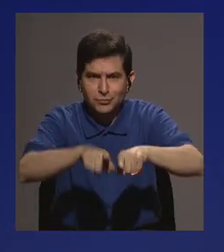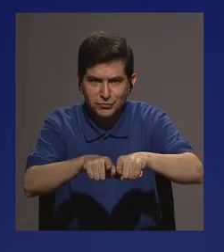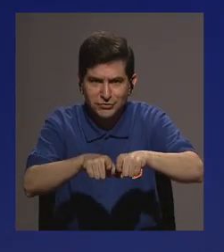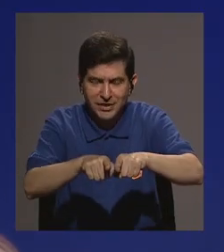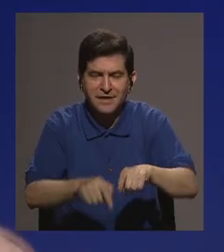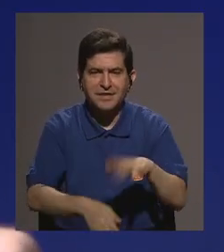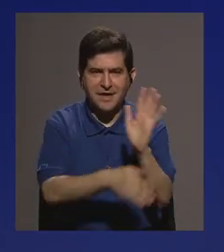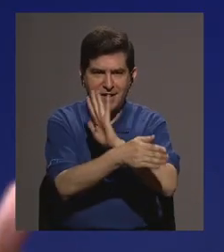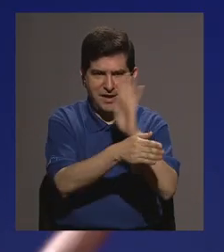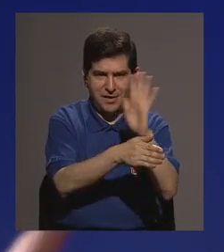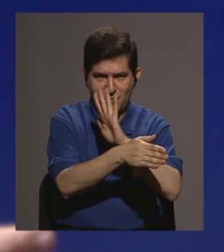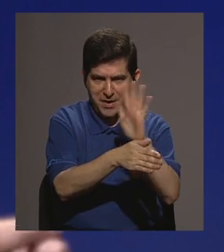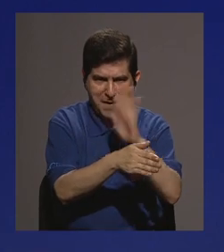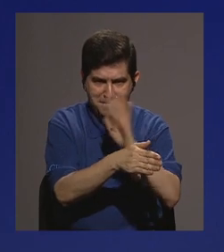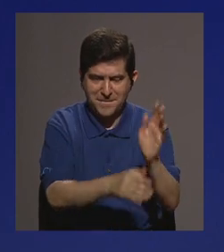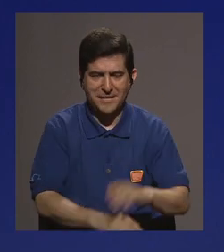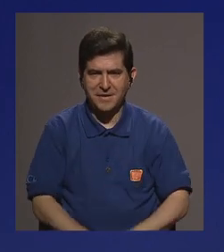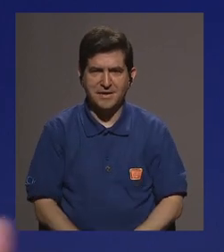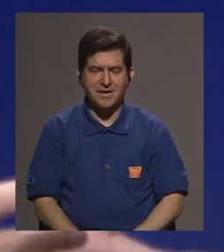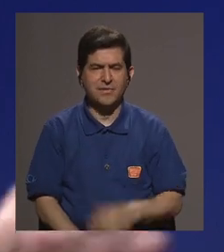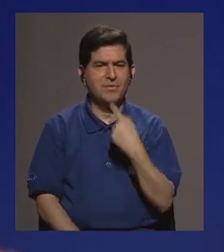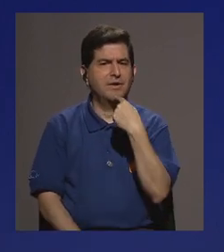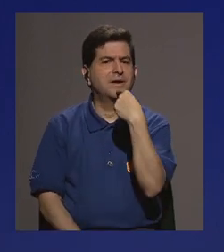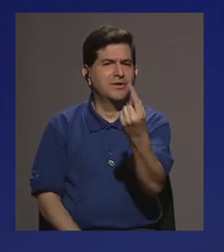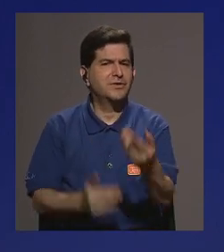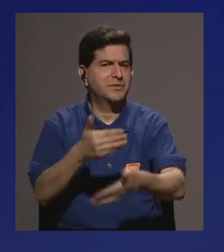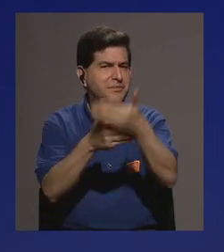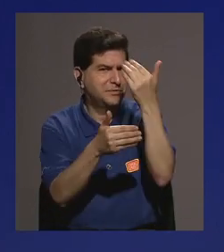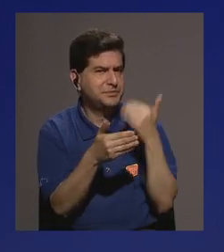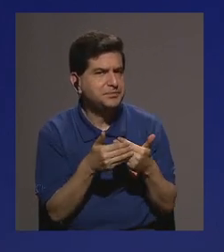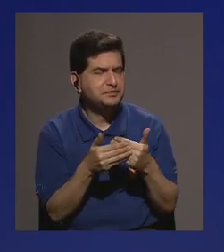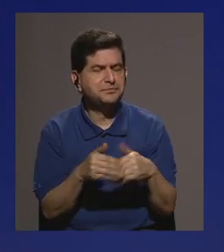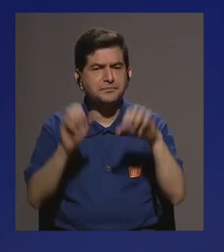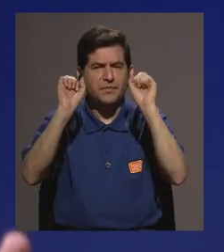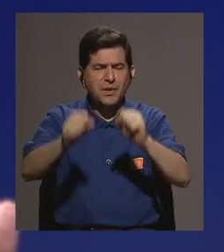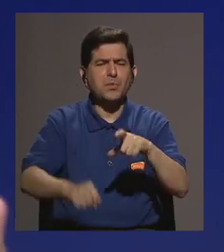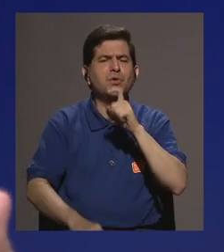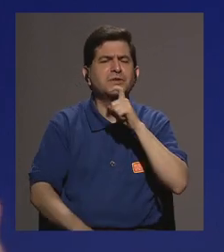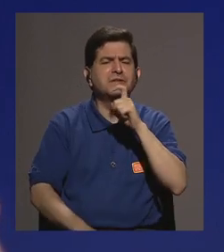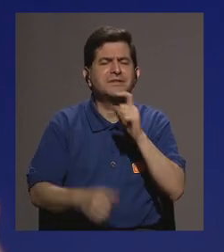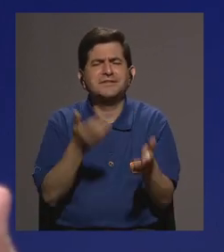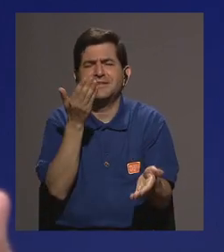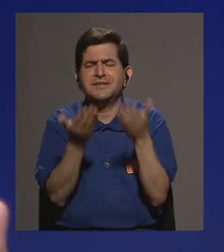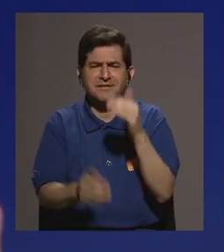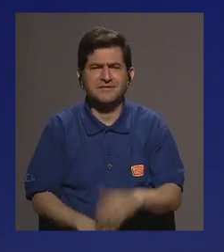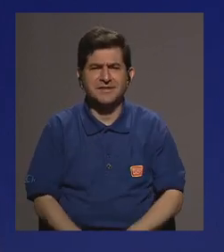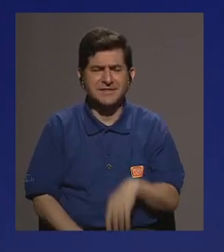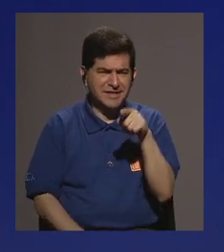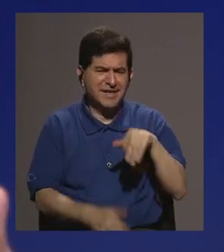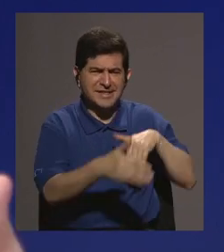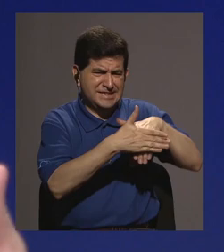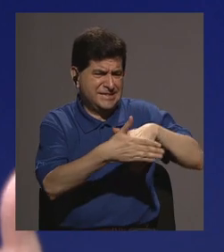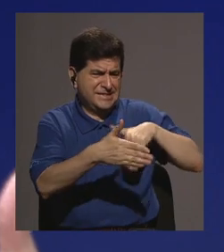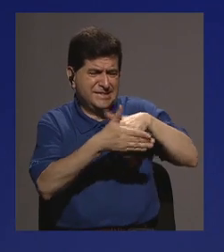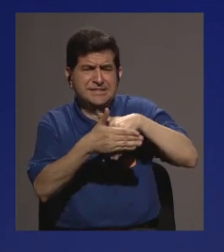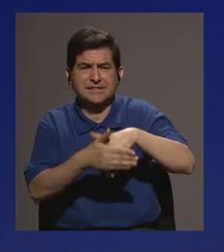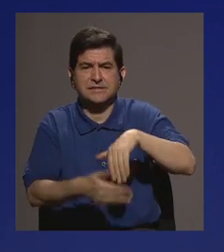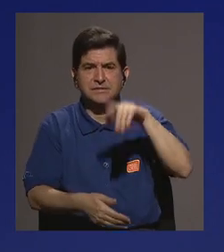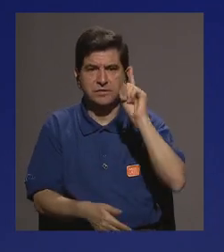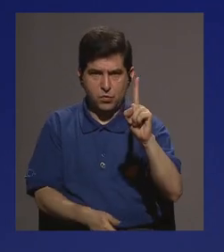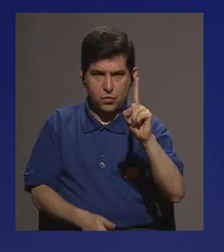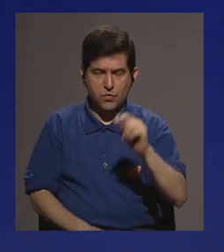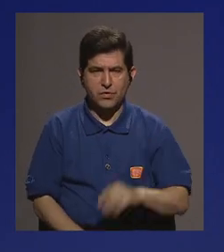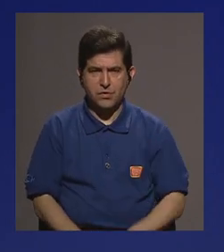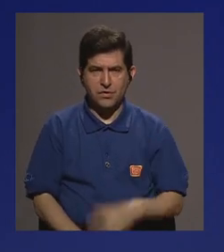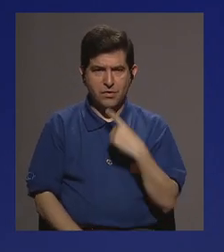situaciones que se presentan con una película tal y como la plantea que pueden ser difíciles o escollos